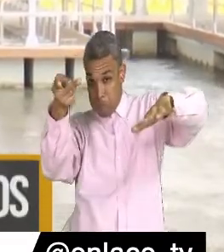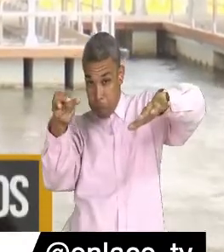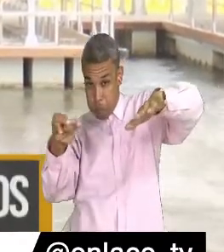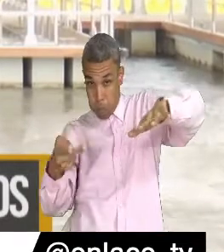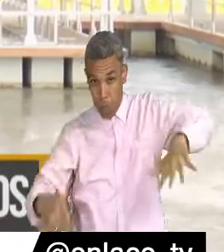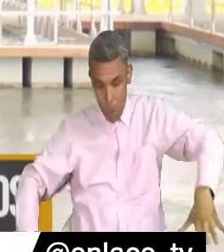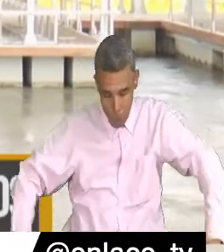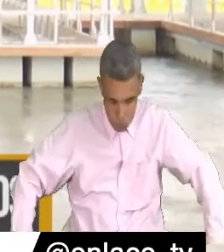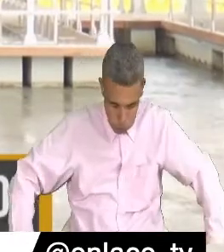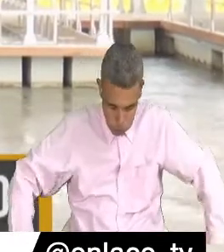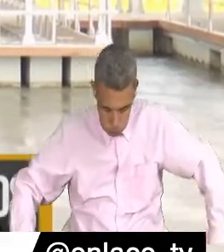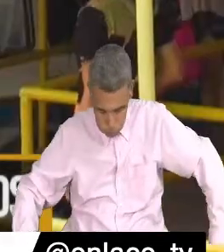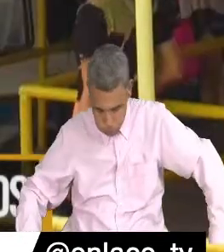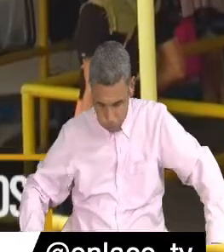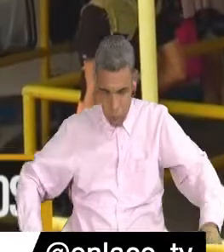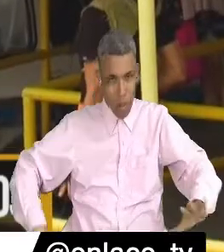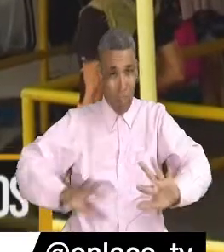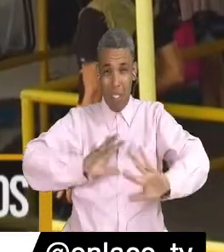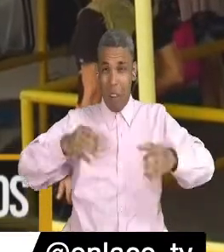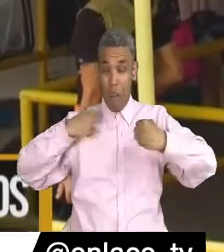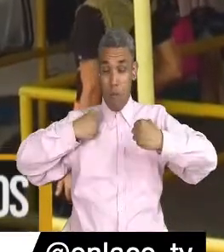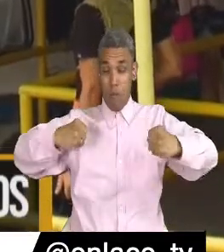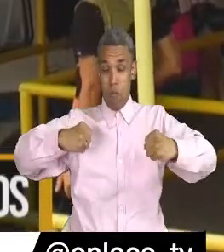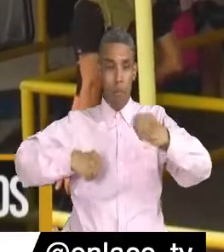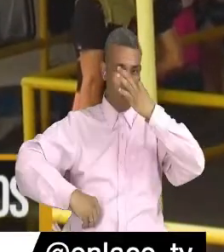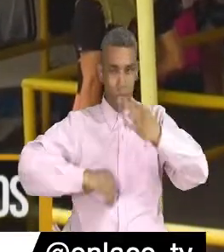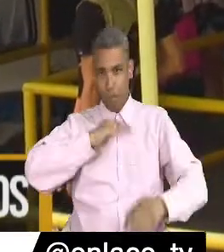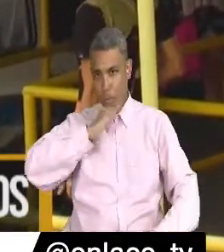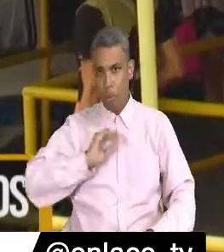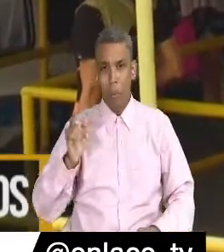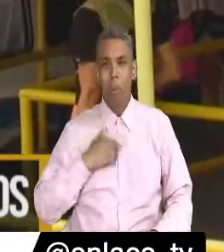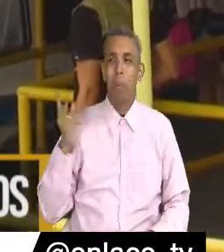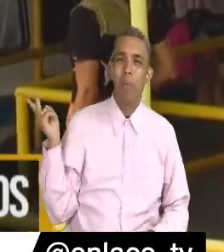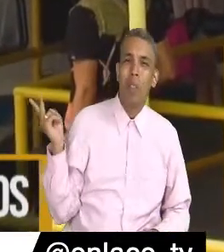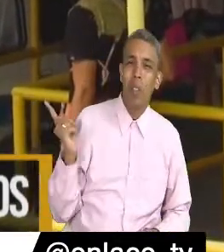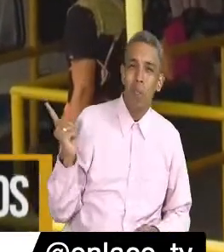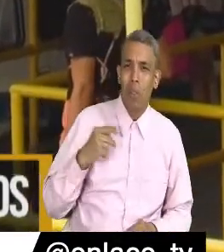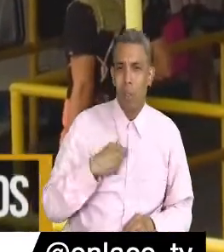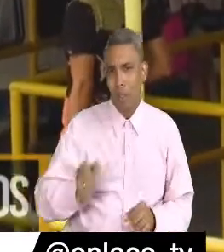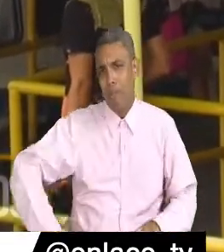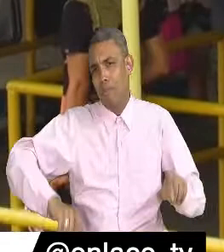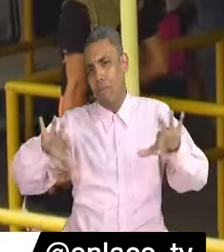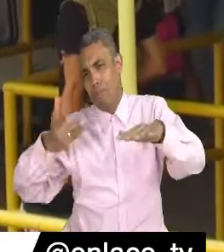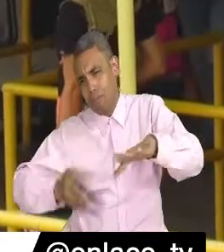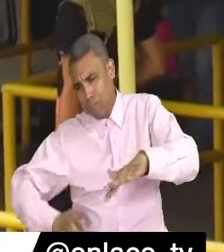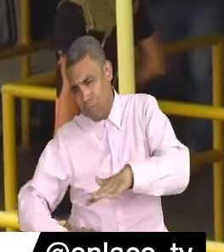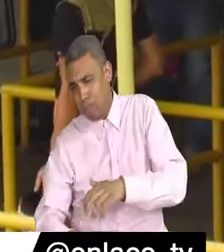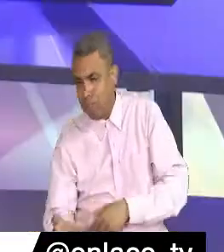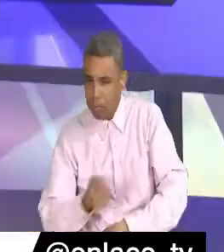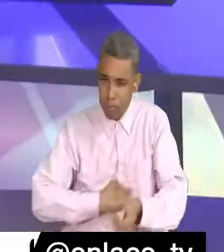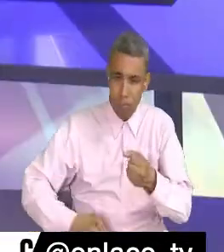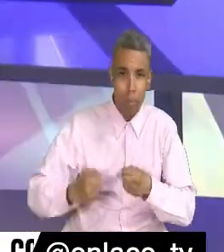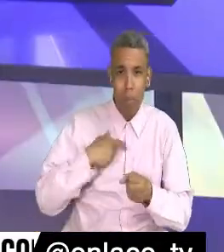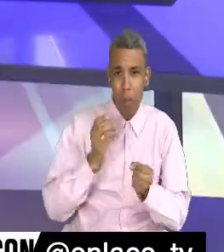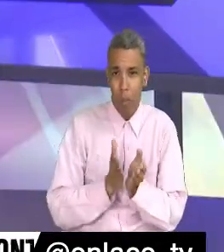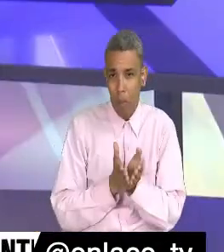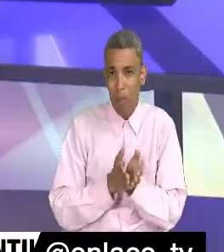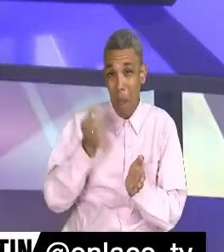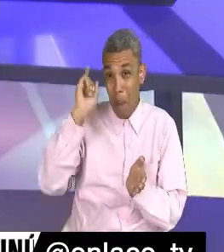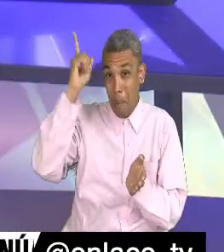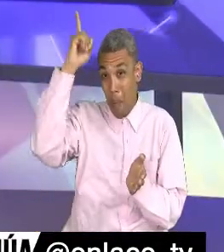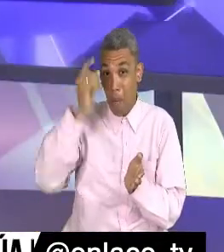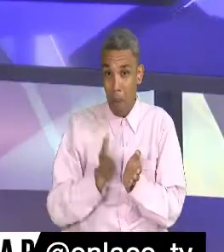ya en ese estado. Los hermanos estaban pescando cuando un tronco volteó la canoa en la que se encontraban.